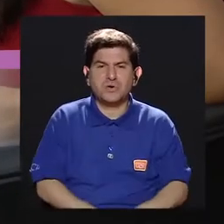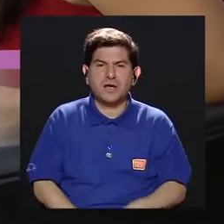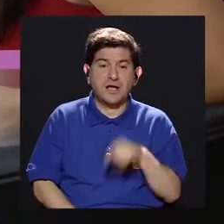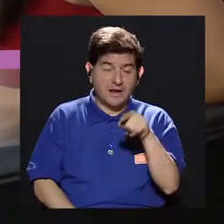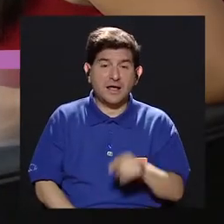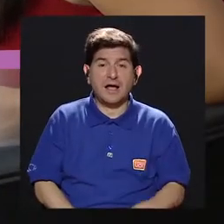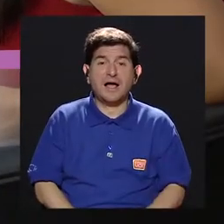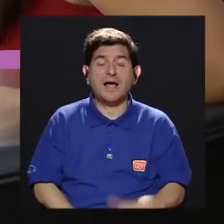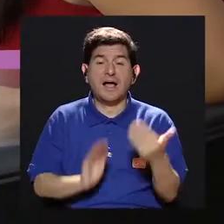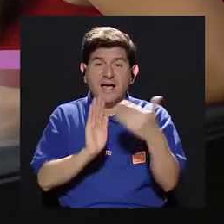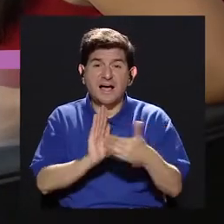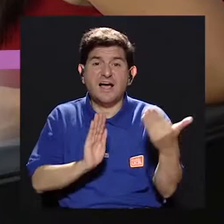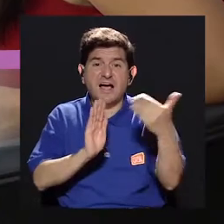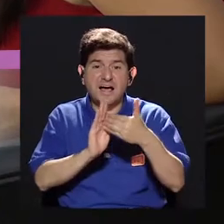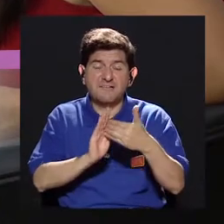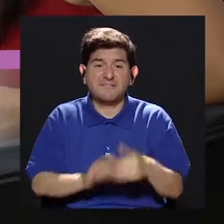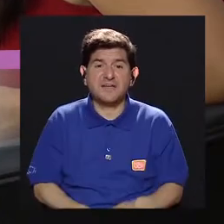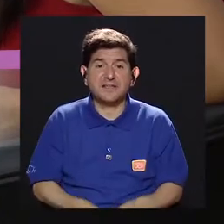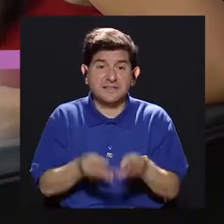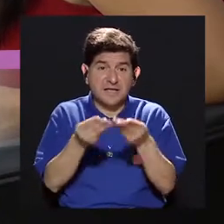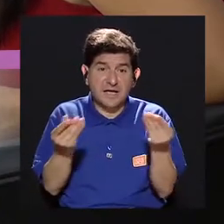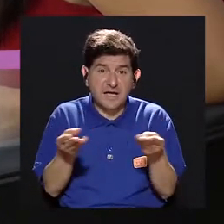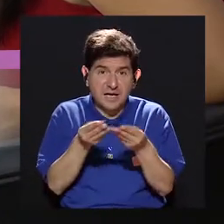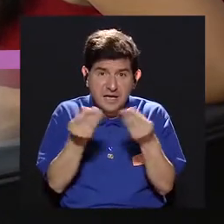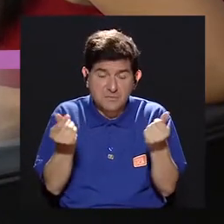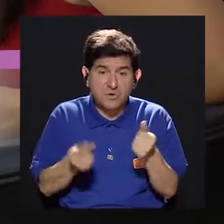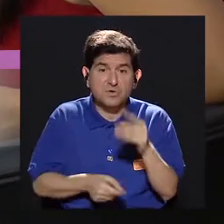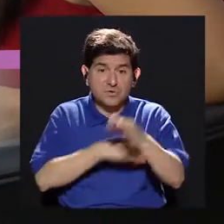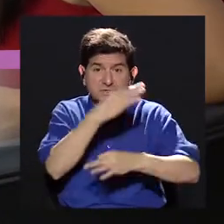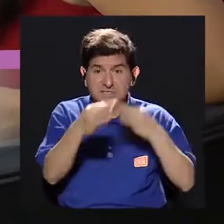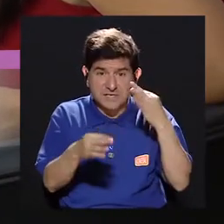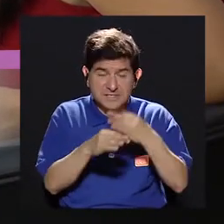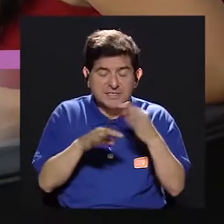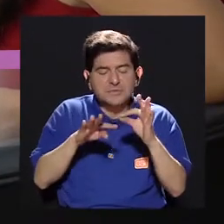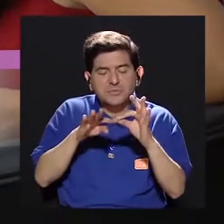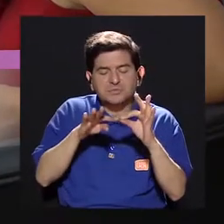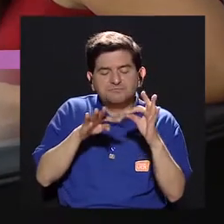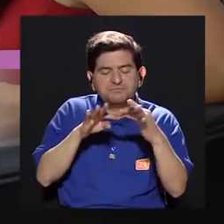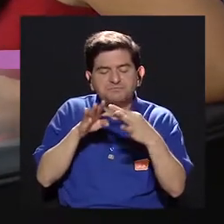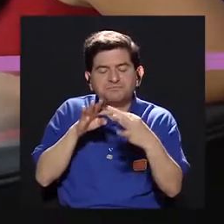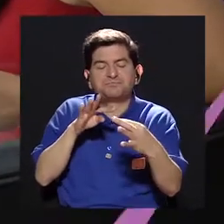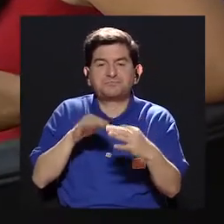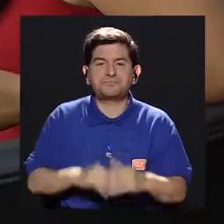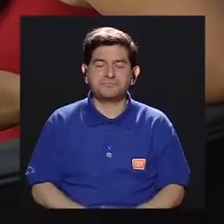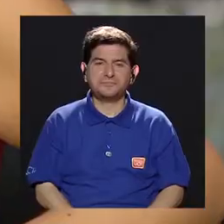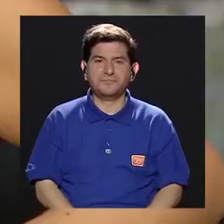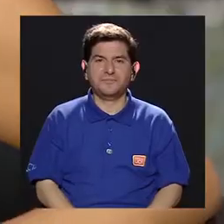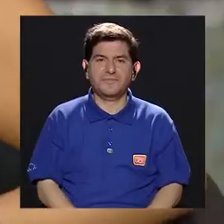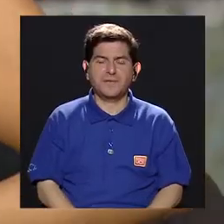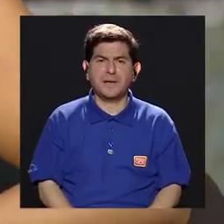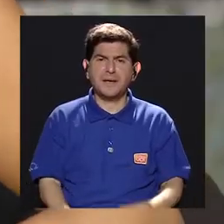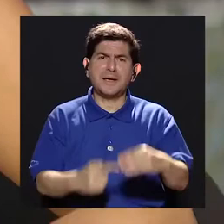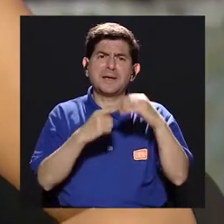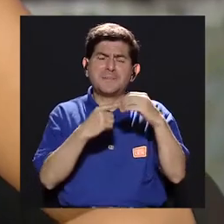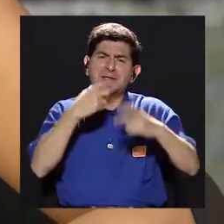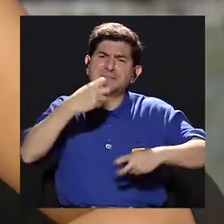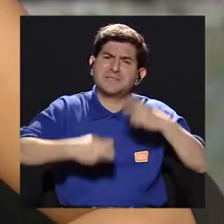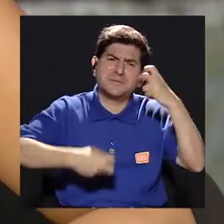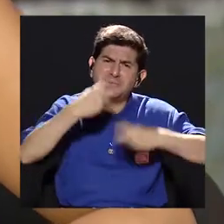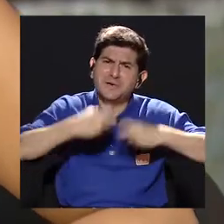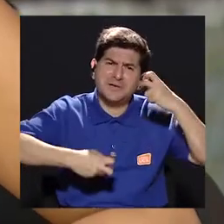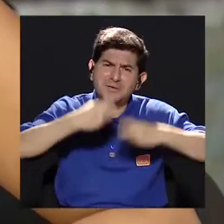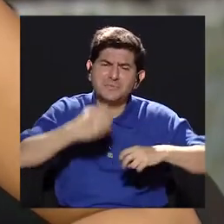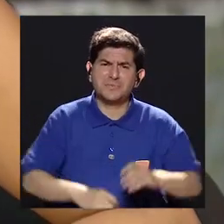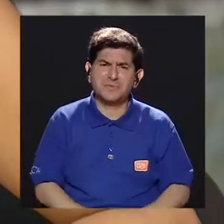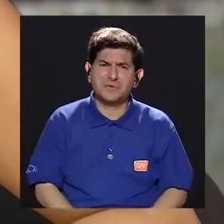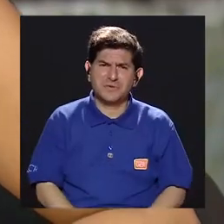una sobreestimulación, un maltrato en la zona y genera ese famoso pellejo. Vanessa, ¿cuáles son los principales